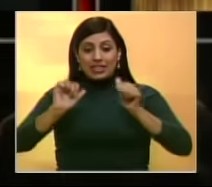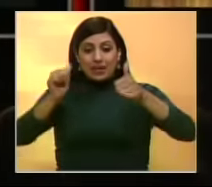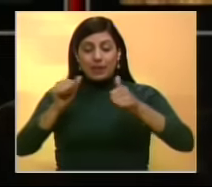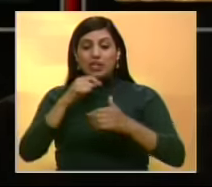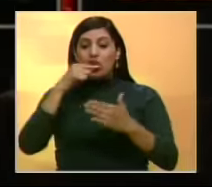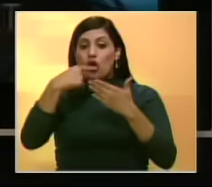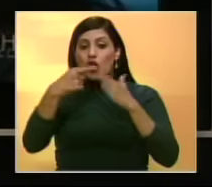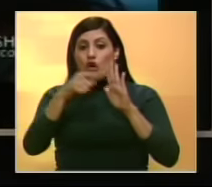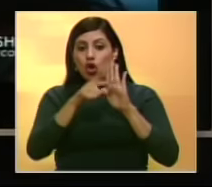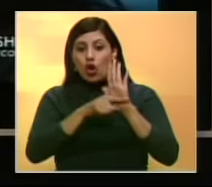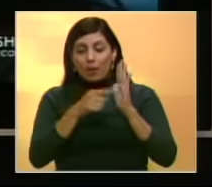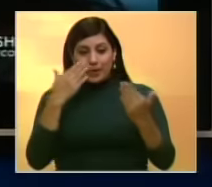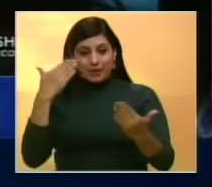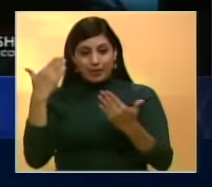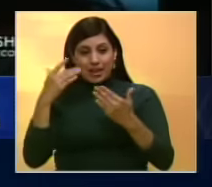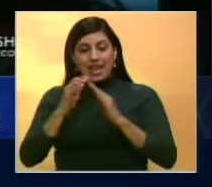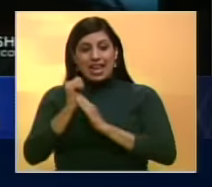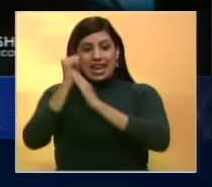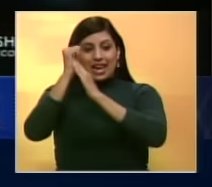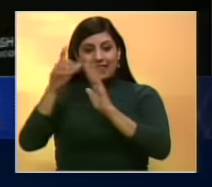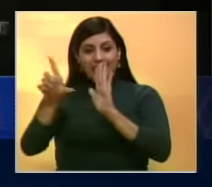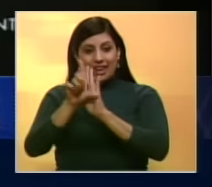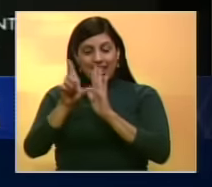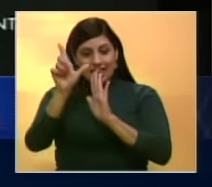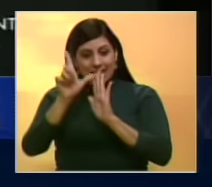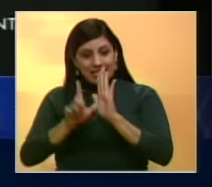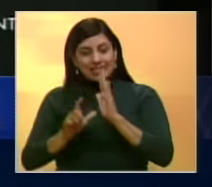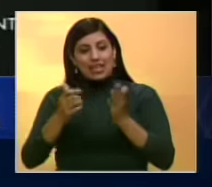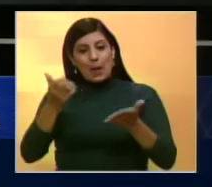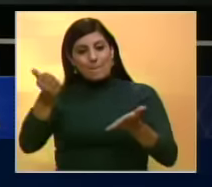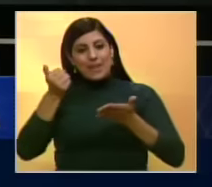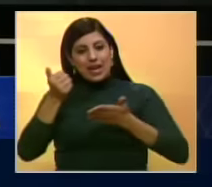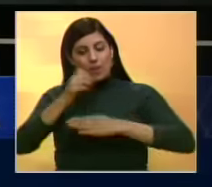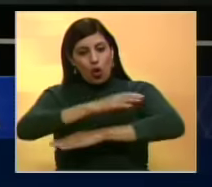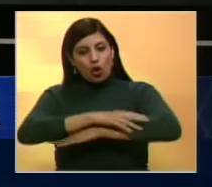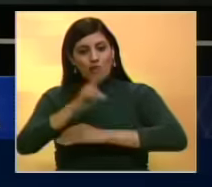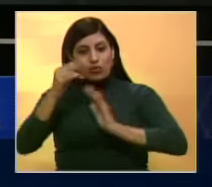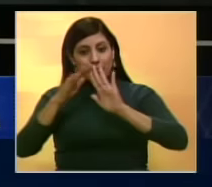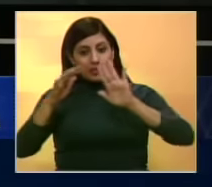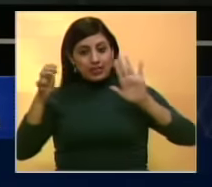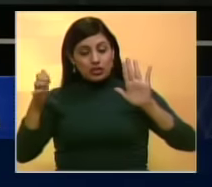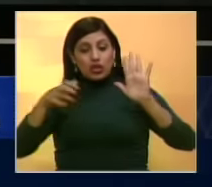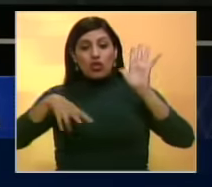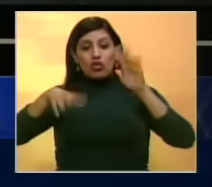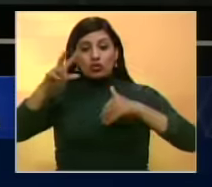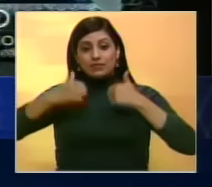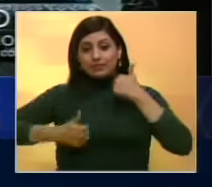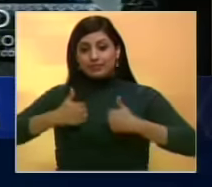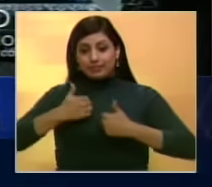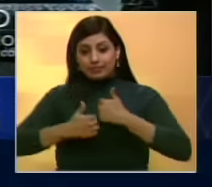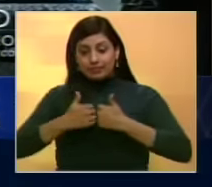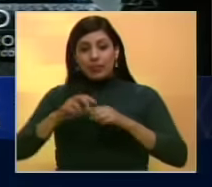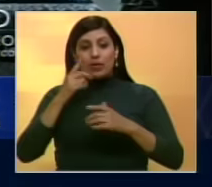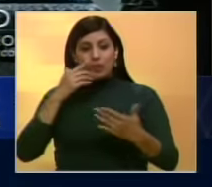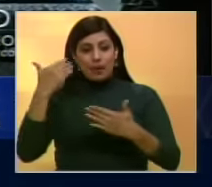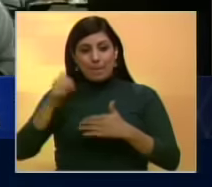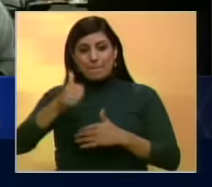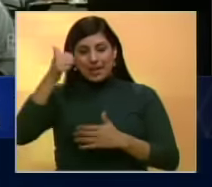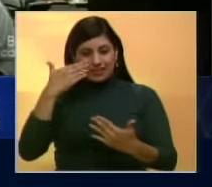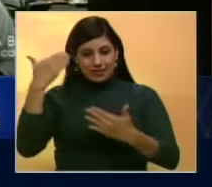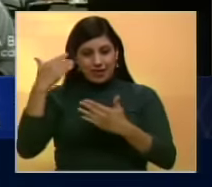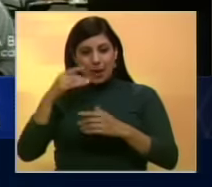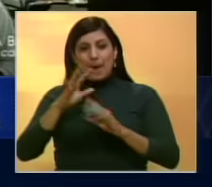nominados y el renacido lidera la lista de los premios osscar 2016 Con 12 candidaturas mat maxim